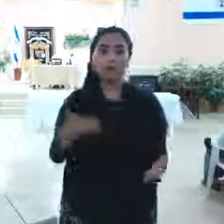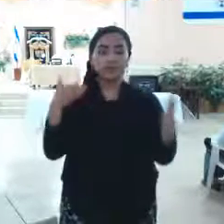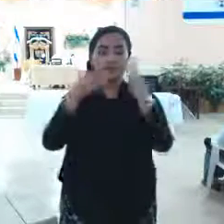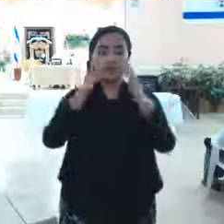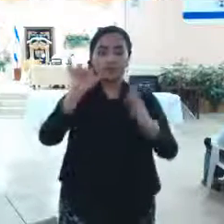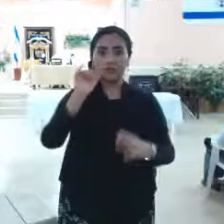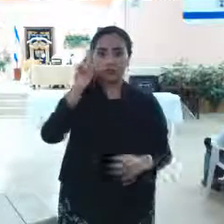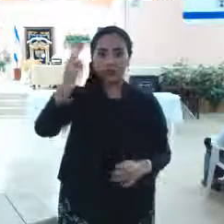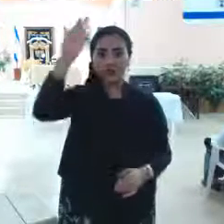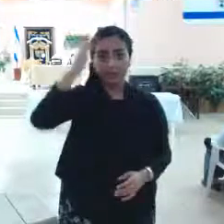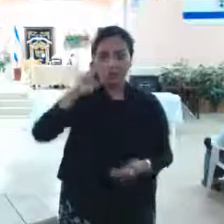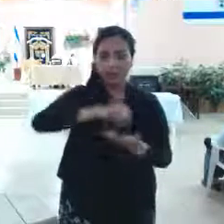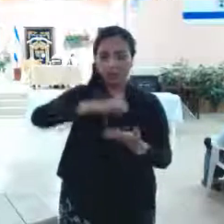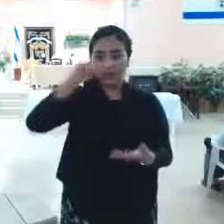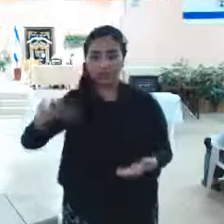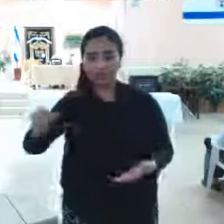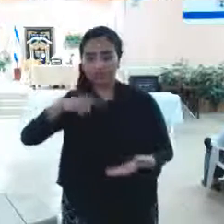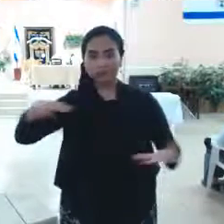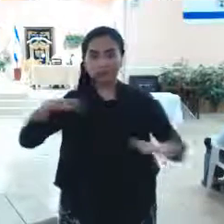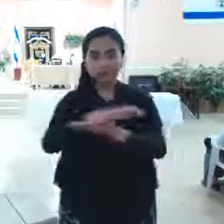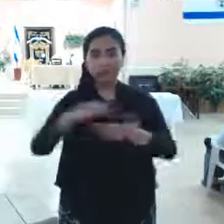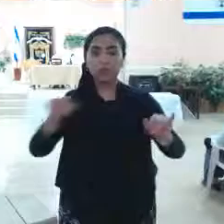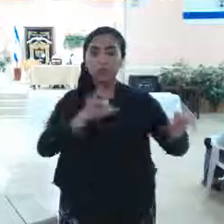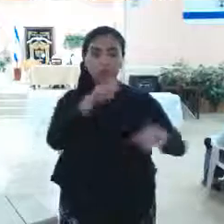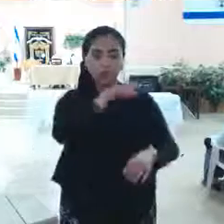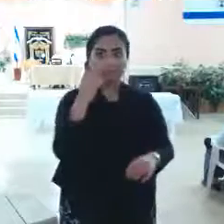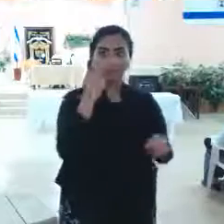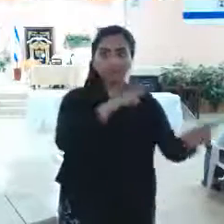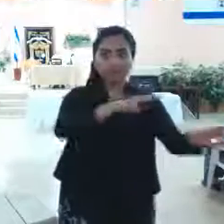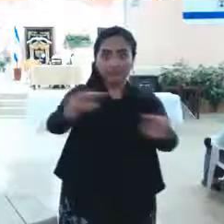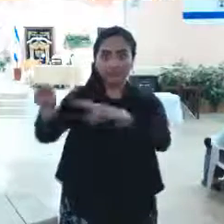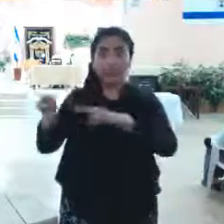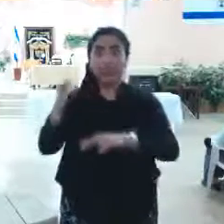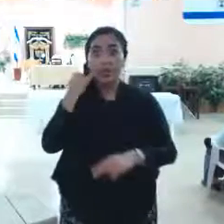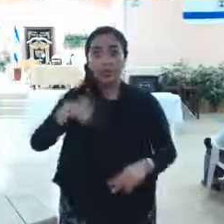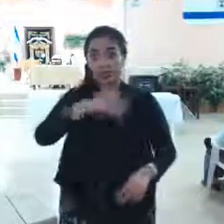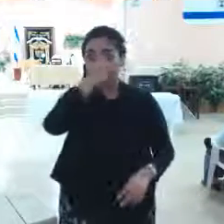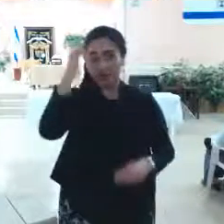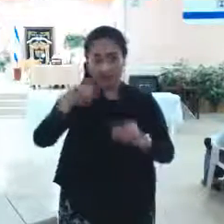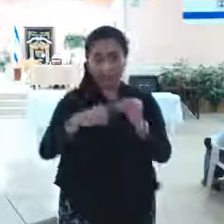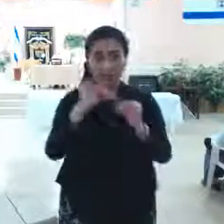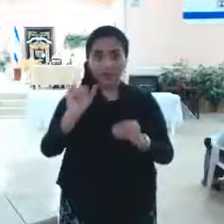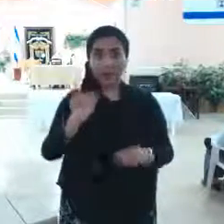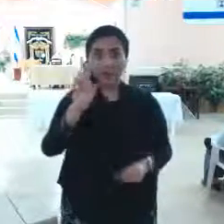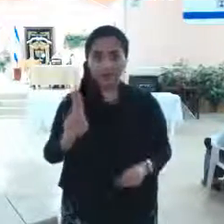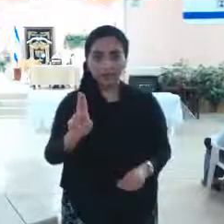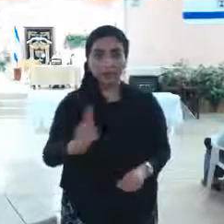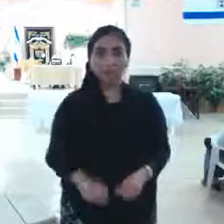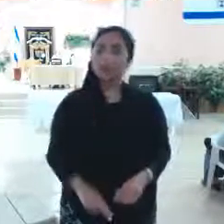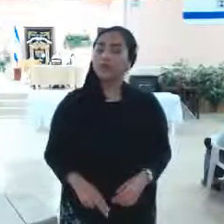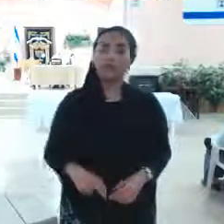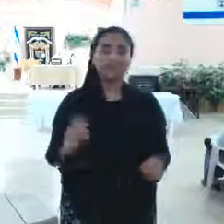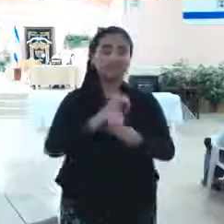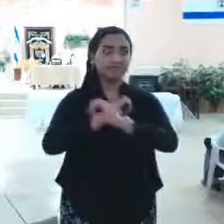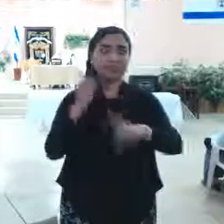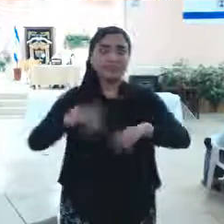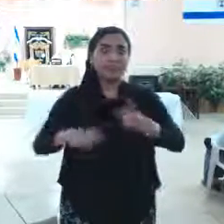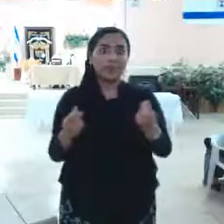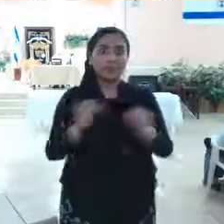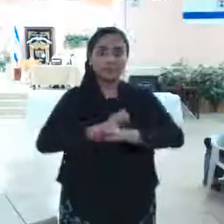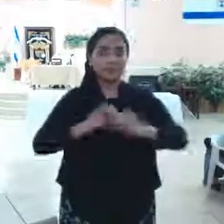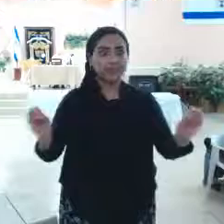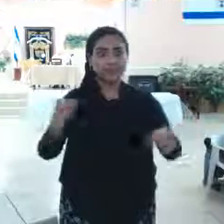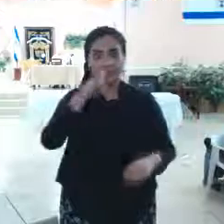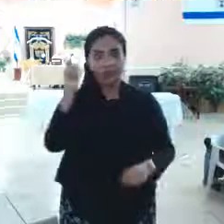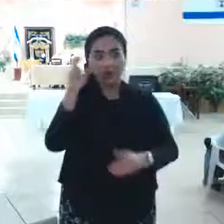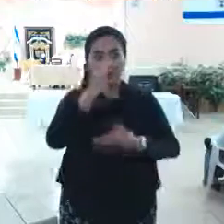sus padres, y él los entregó a desolación, como vosotros veis. Es decir, si uno se That olvida means de if you Yahweh, forget about Yahweh, no hay nada que hacer. there's nothing